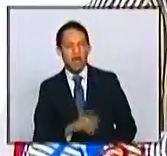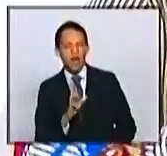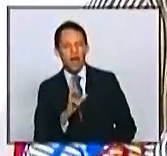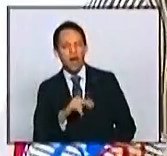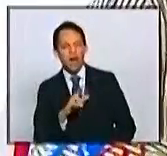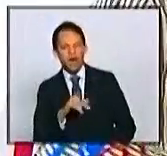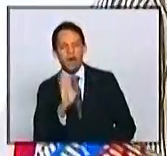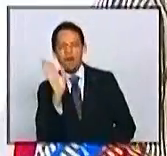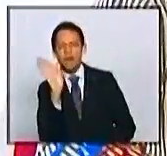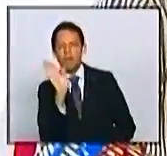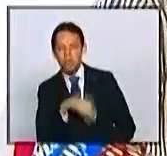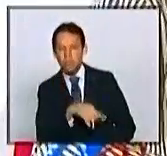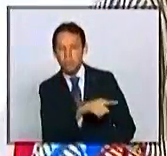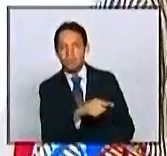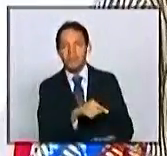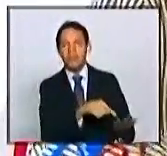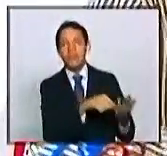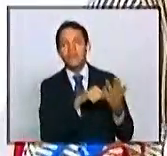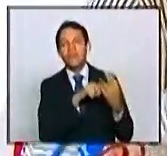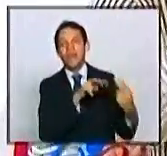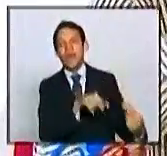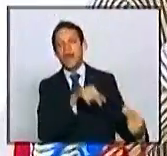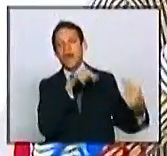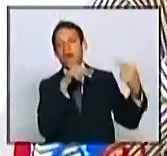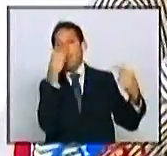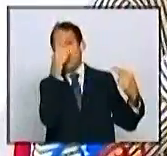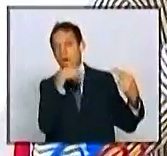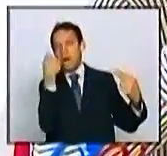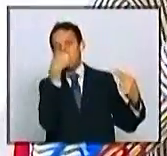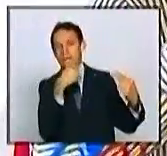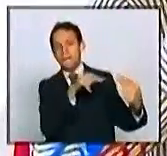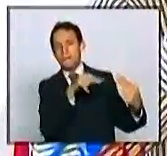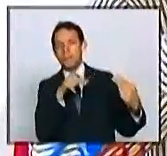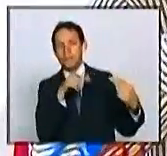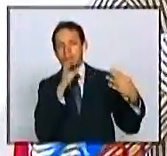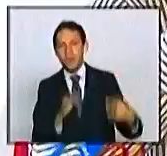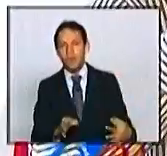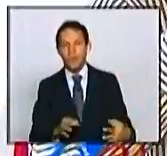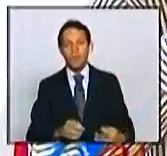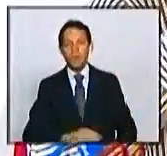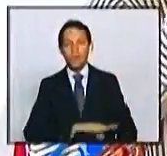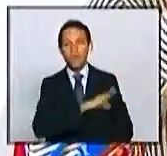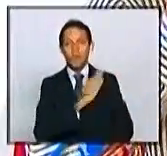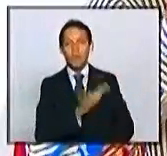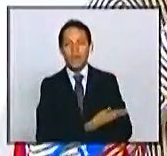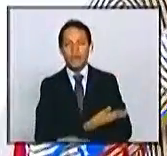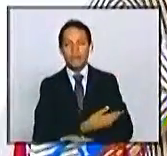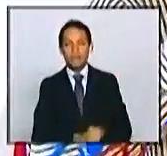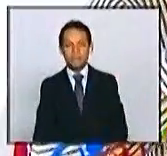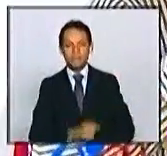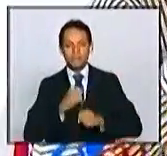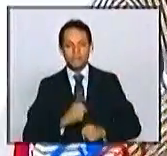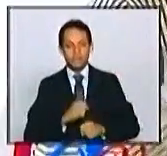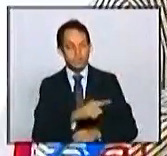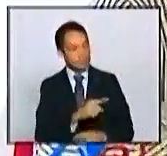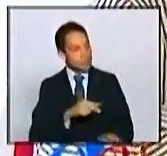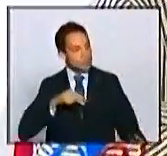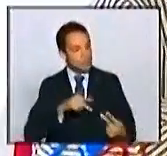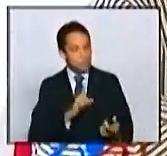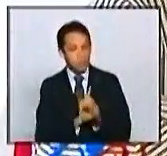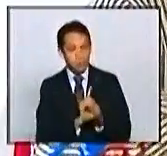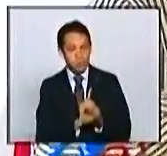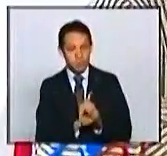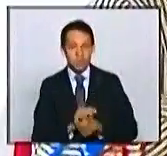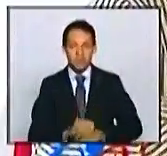diciendo. Entonces la invitación también desde la psicología positiva es a que fortalezcamos esas relaciones. Encontrémonos. Está